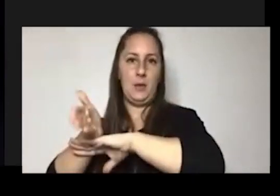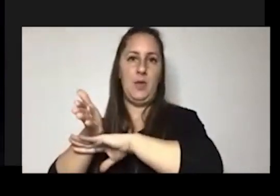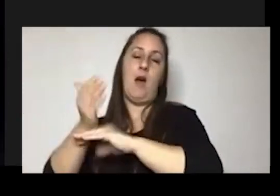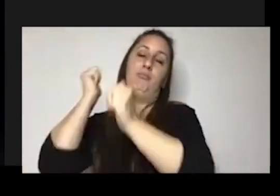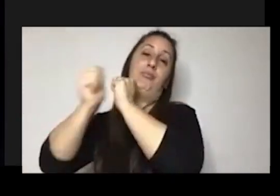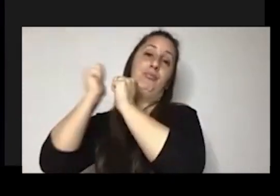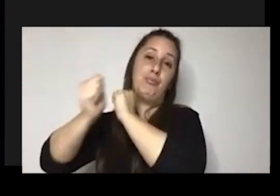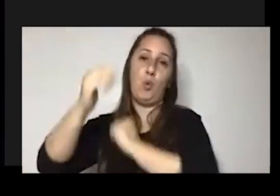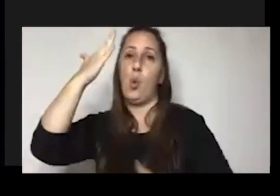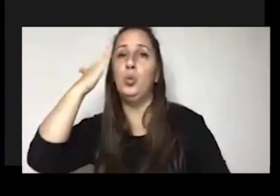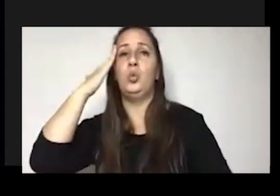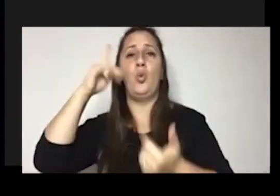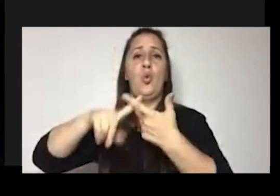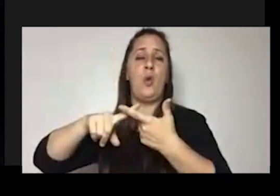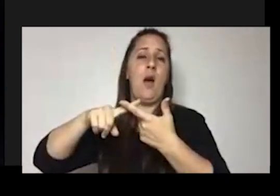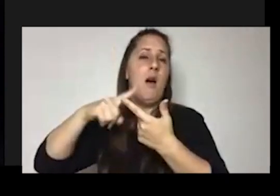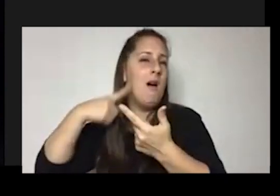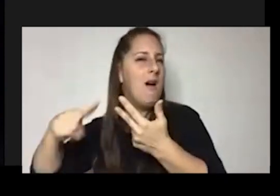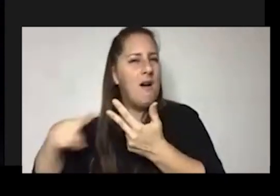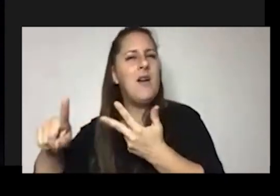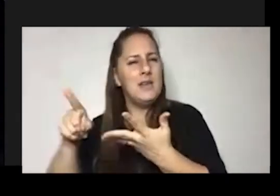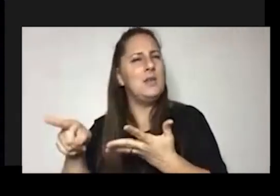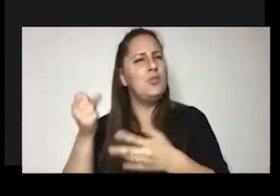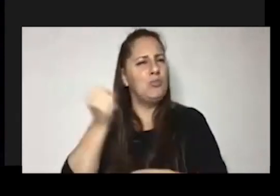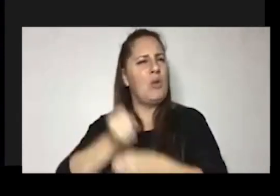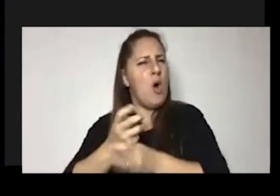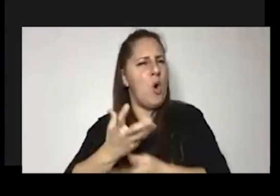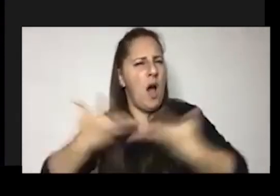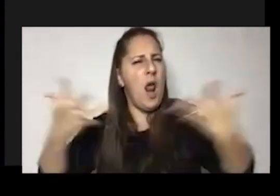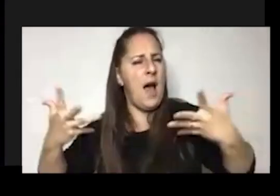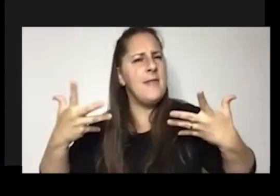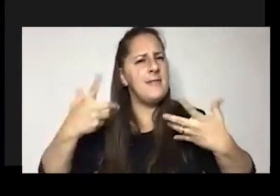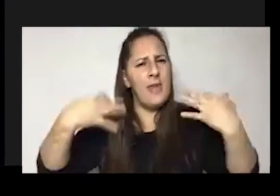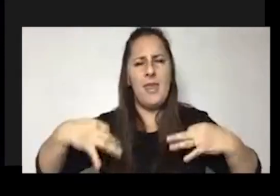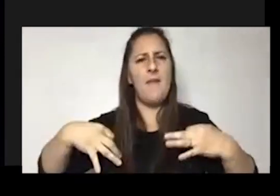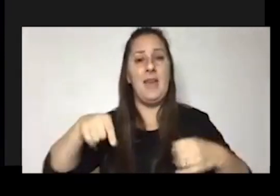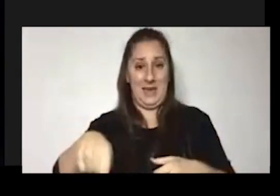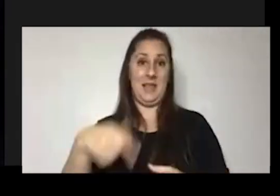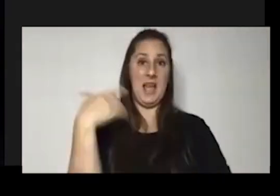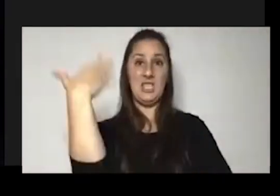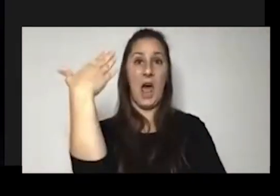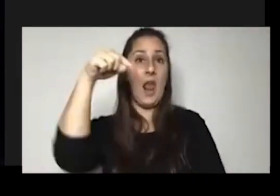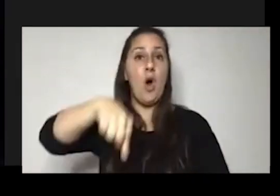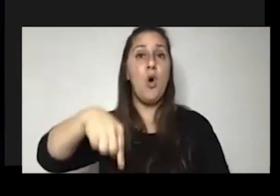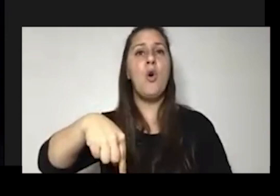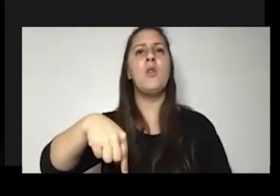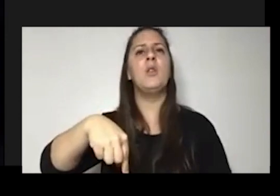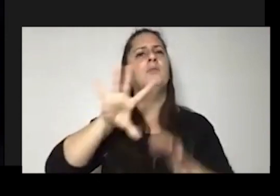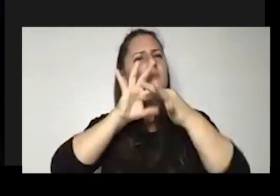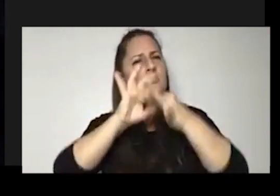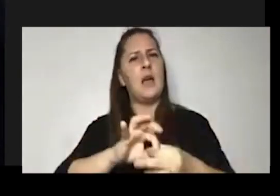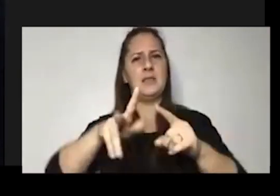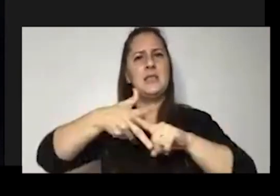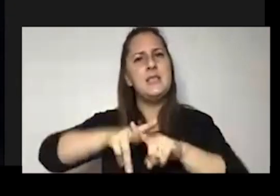cultural. Digo, es un desafío muy grande. Esta charla puntualmente por ahí tiene más que ver con lo técnico de la certificación,